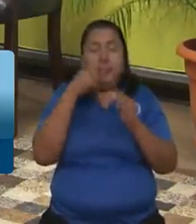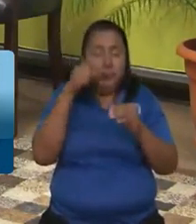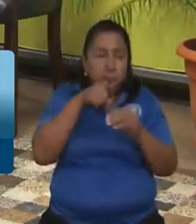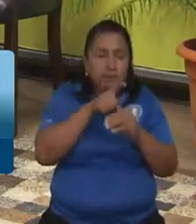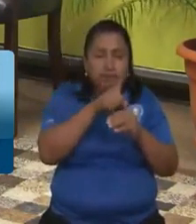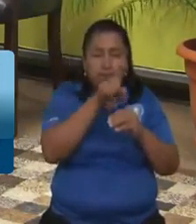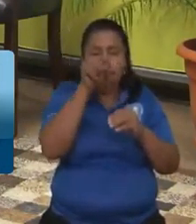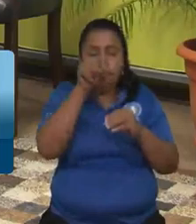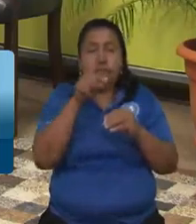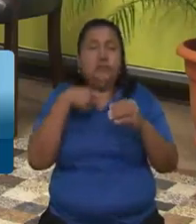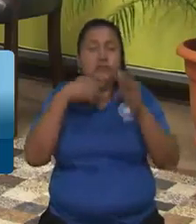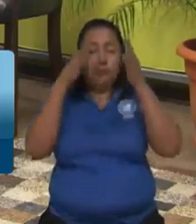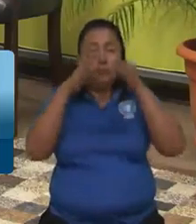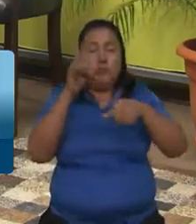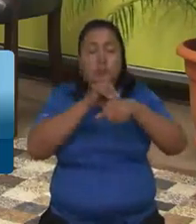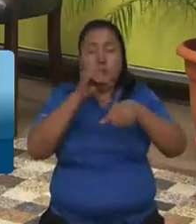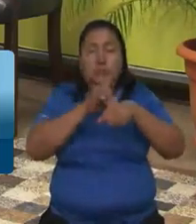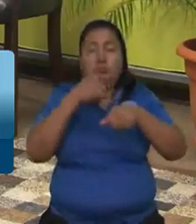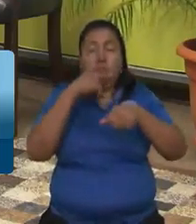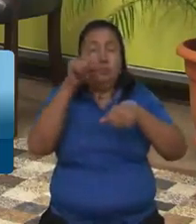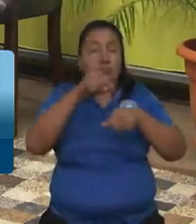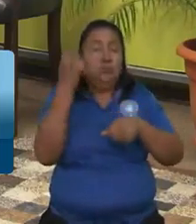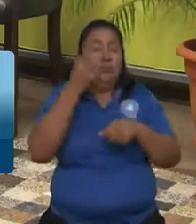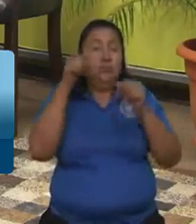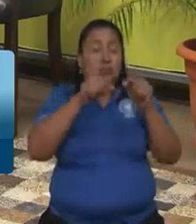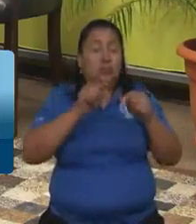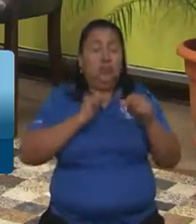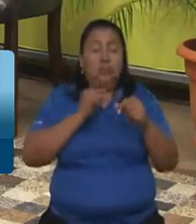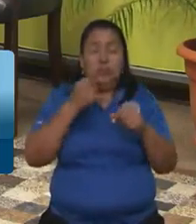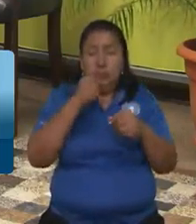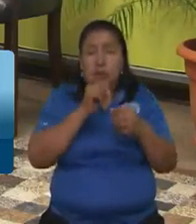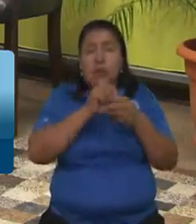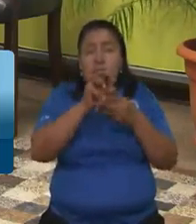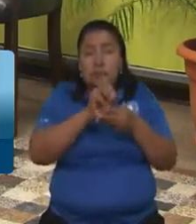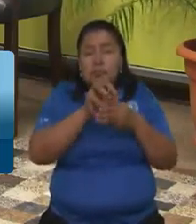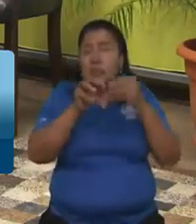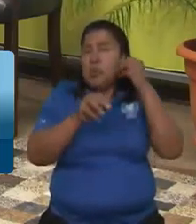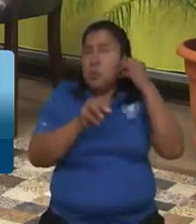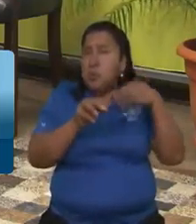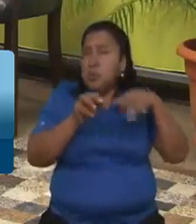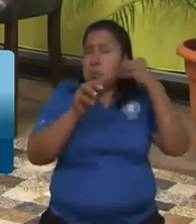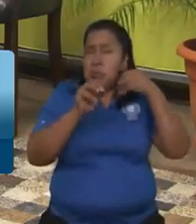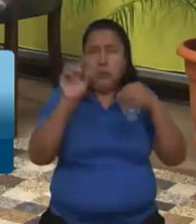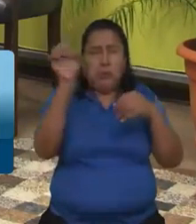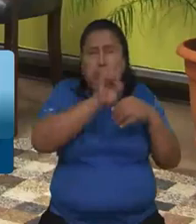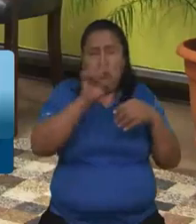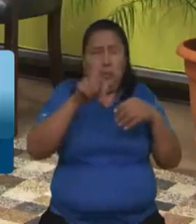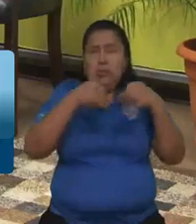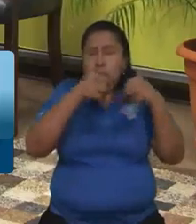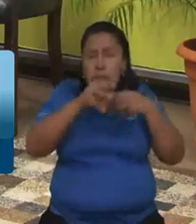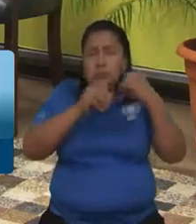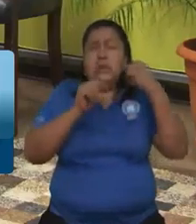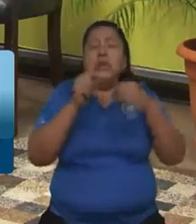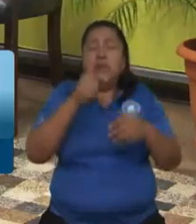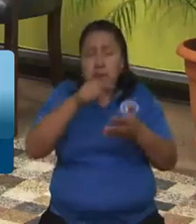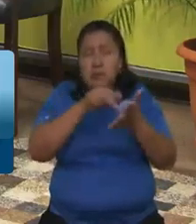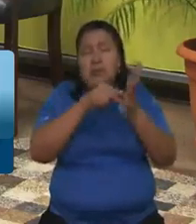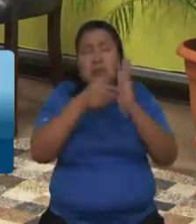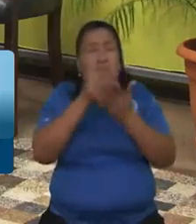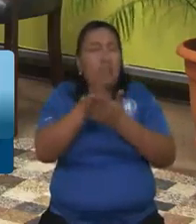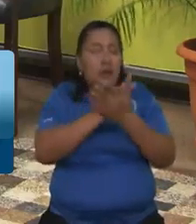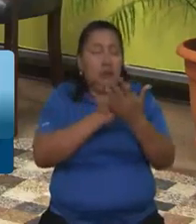caso, la salida de pus, doctora, puede ser un síntoma de la membrana rota. Sí, es un signo